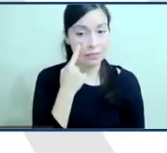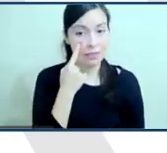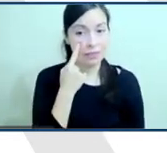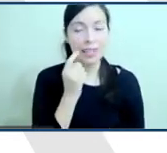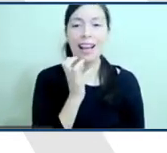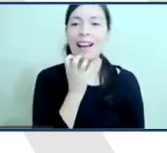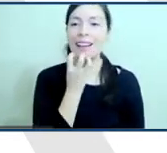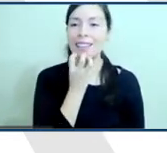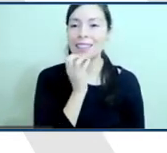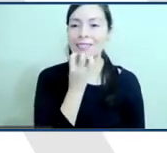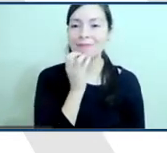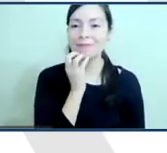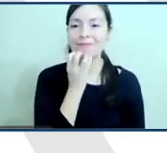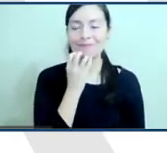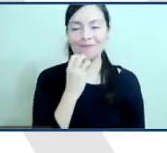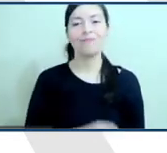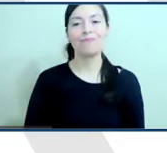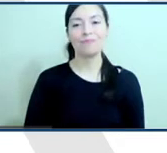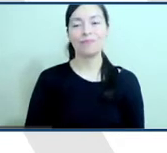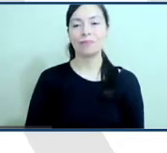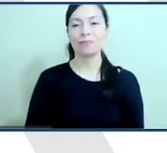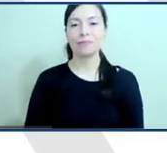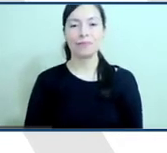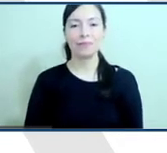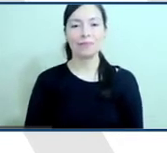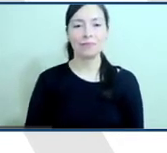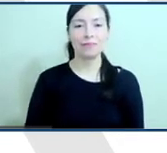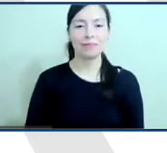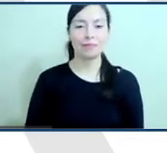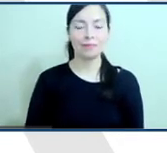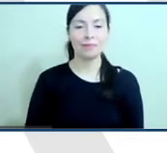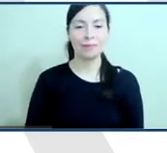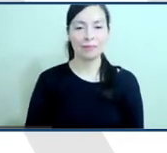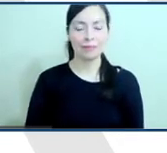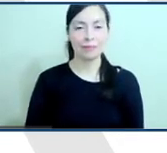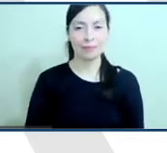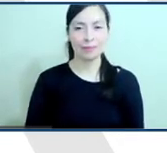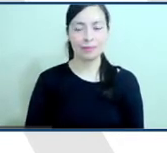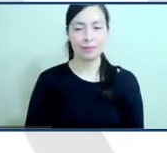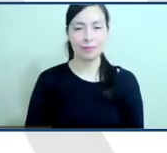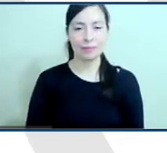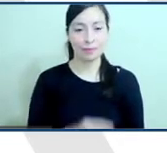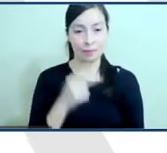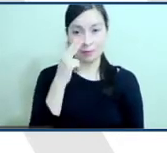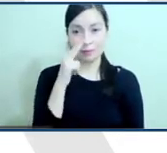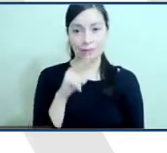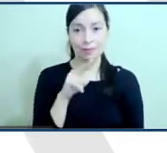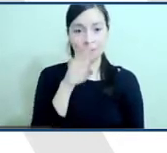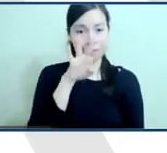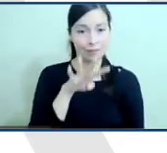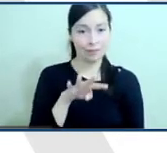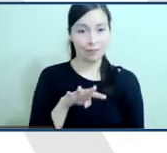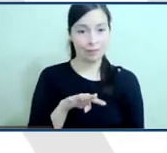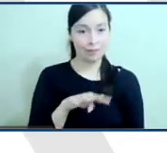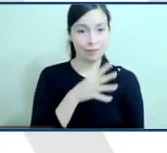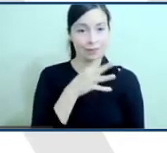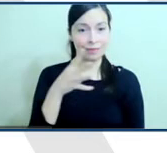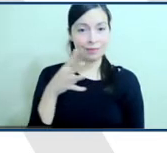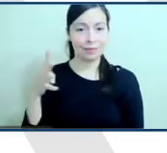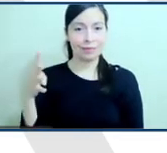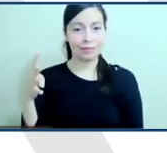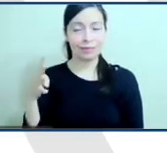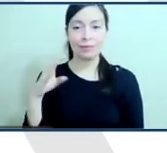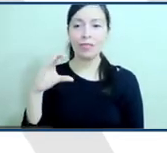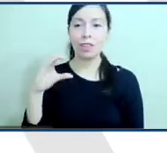Antofagasta. Y la gracia es que tenemos en la tabla las coordenadas, o sea que tal cual como